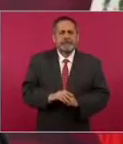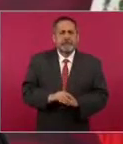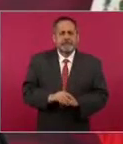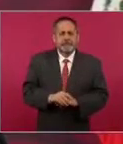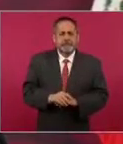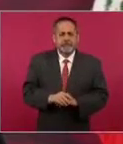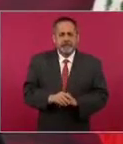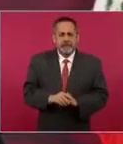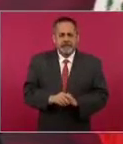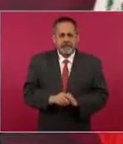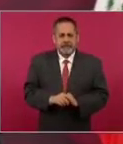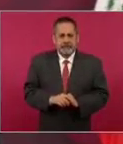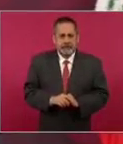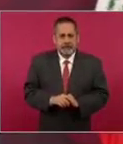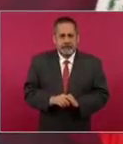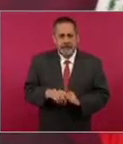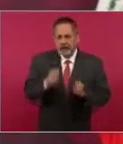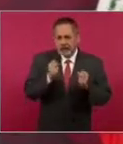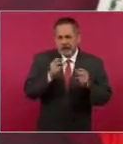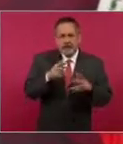y hay muchos